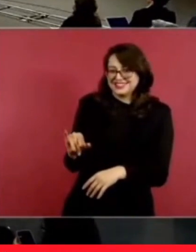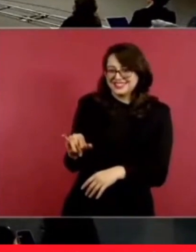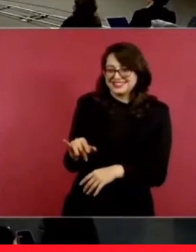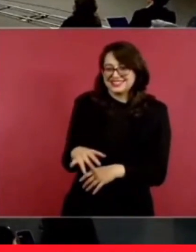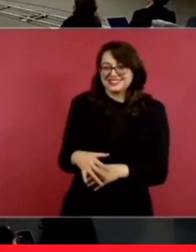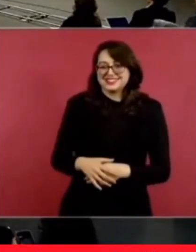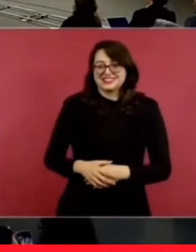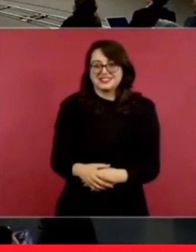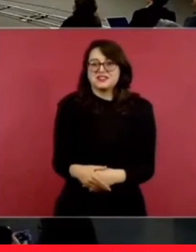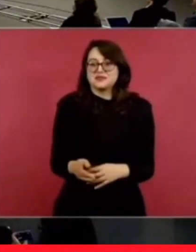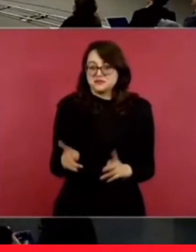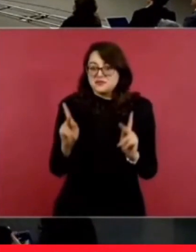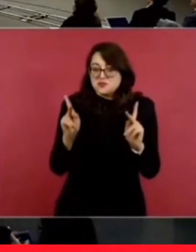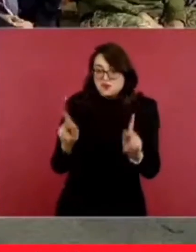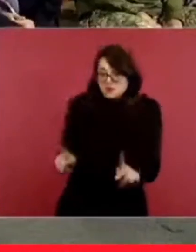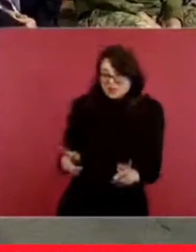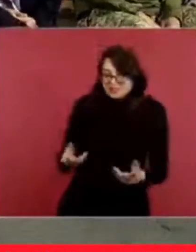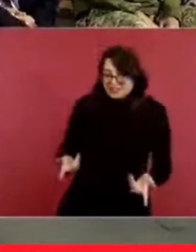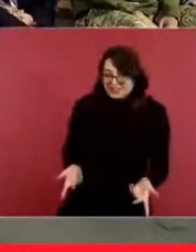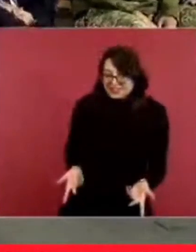¿Cómo va el puente?